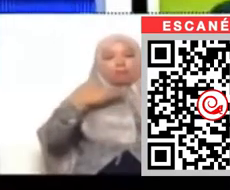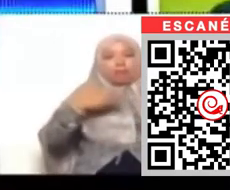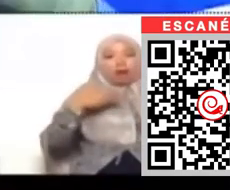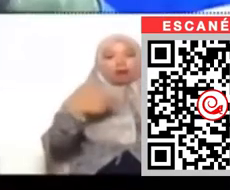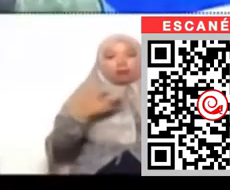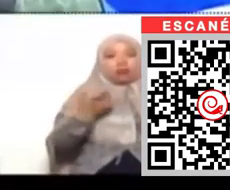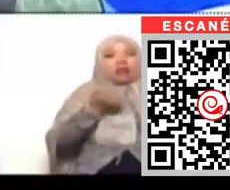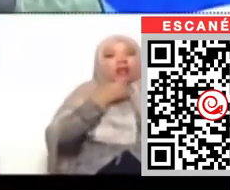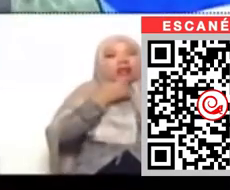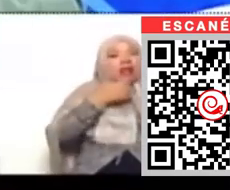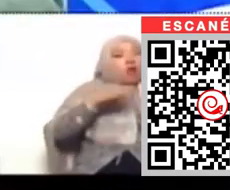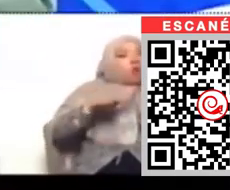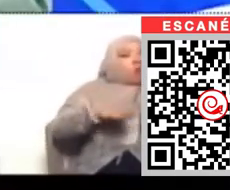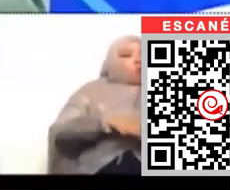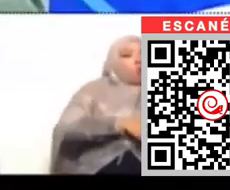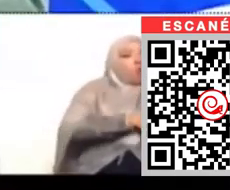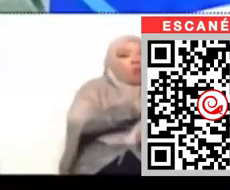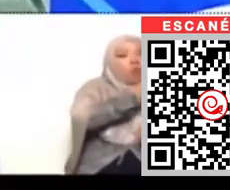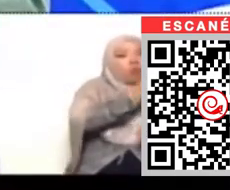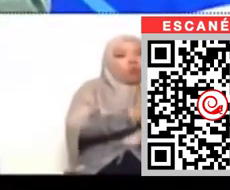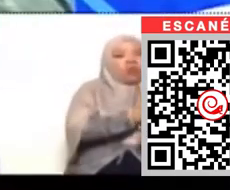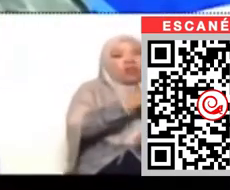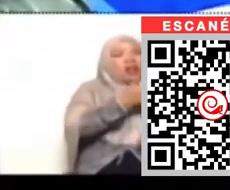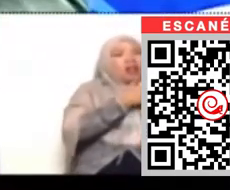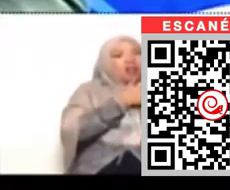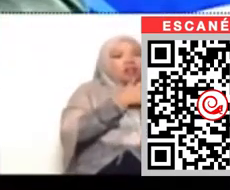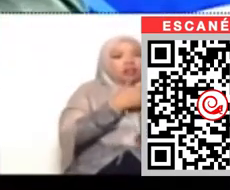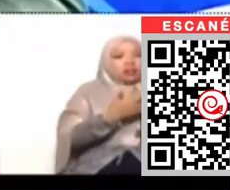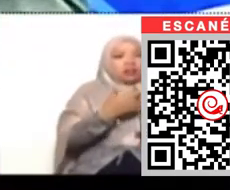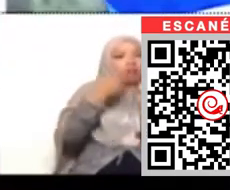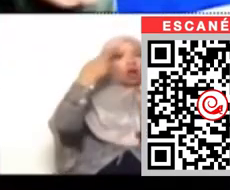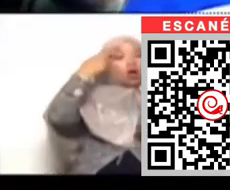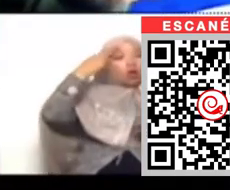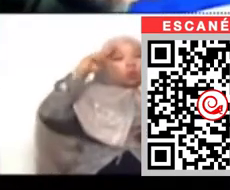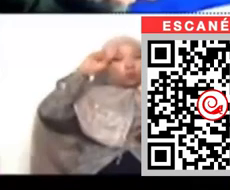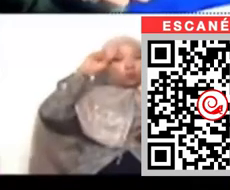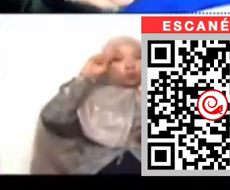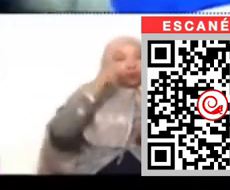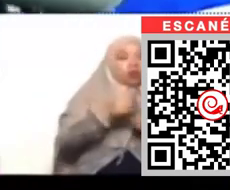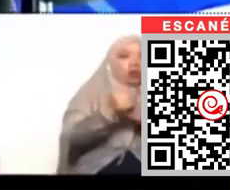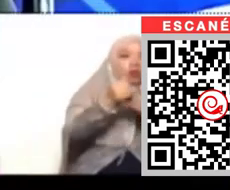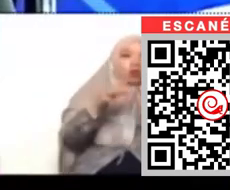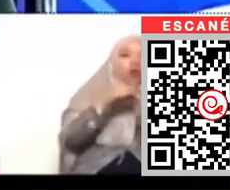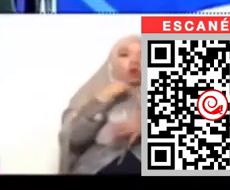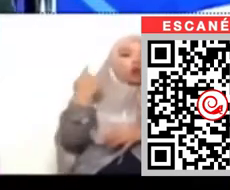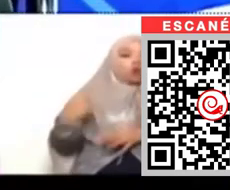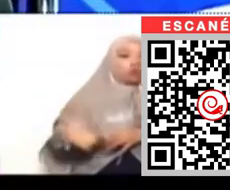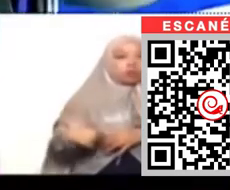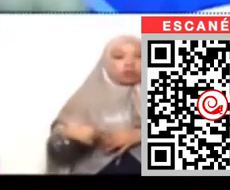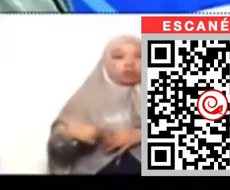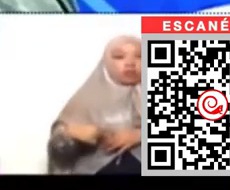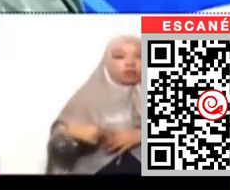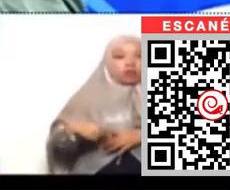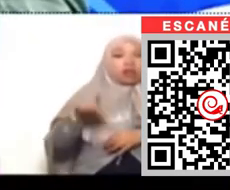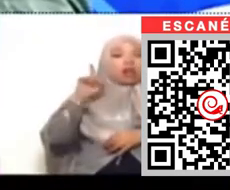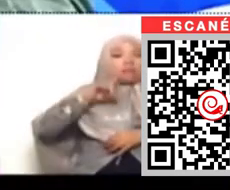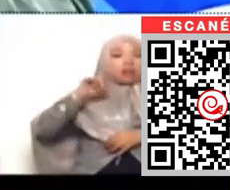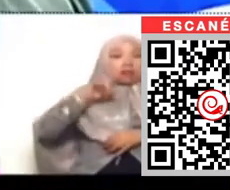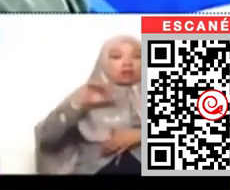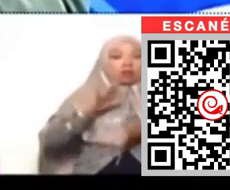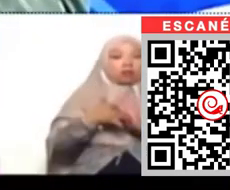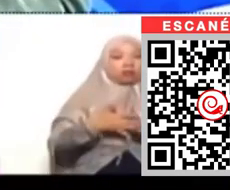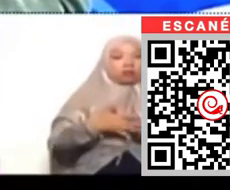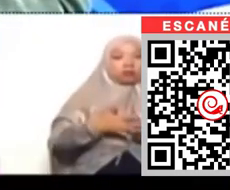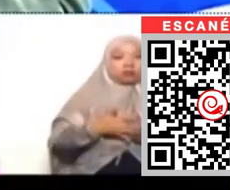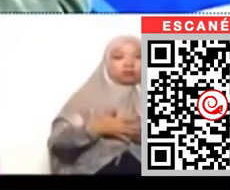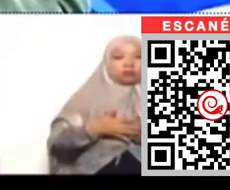quién acusaron cuando mataron a Kennedy? A Fidel Castro, a la Unión Soviética. Después se les cayó. ¿A quién acusaron